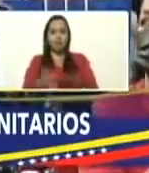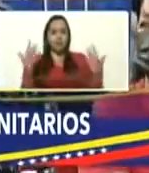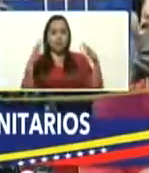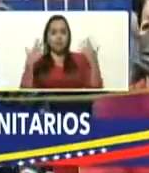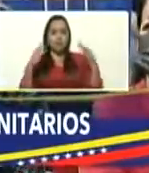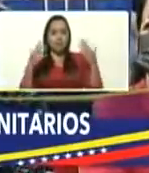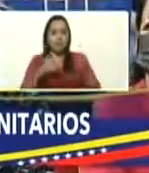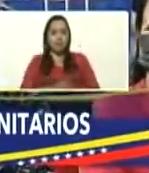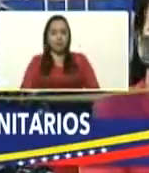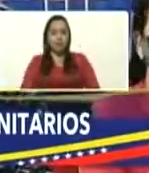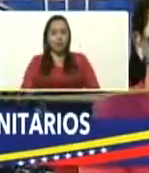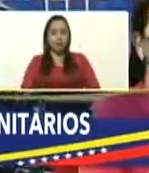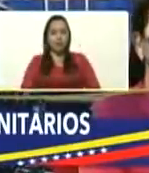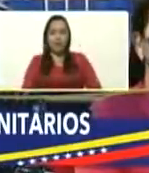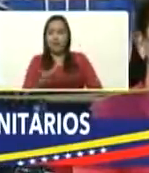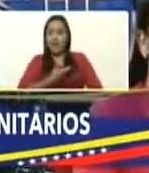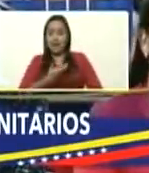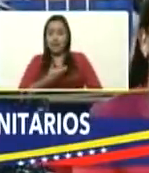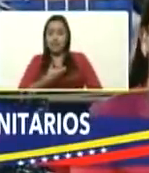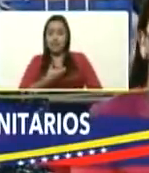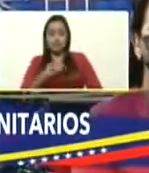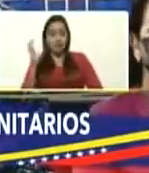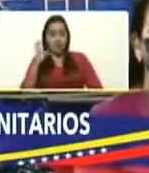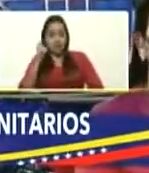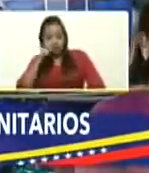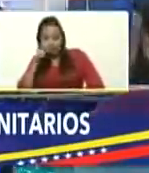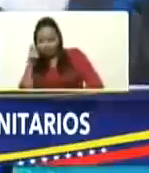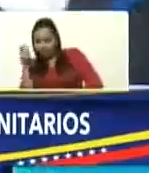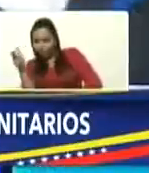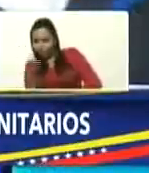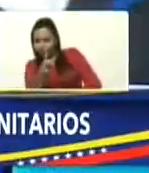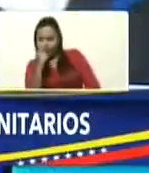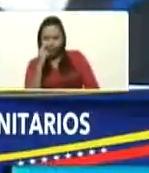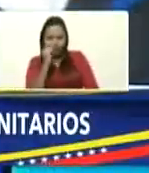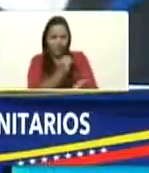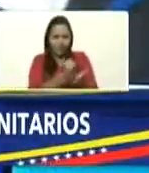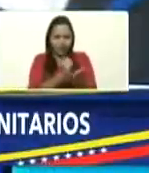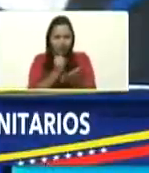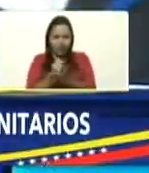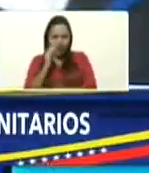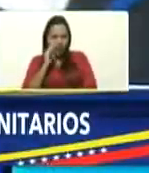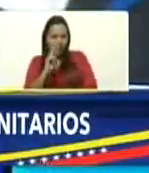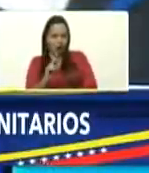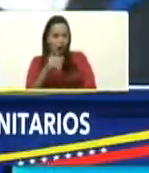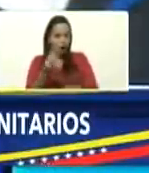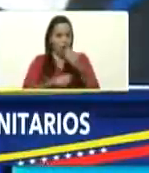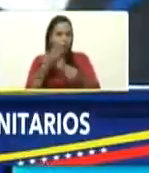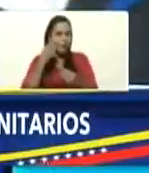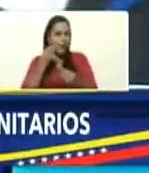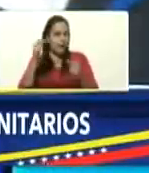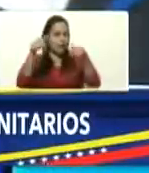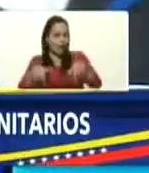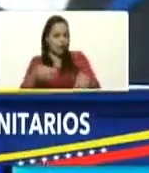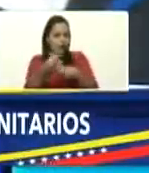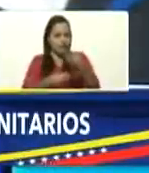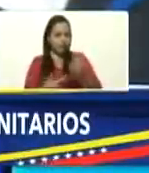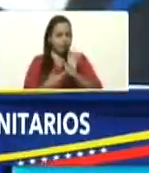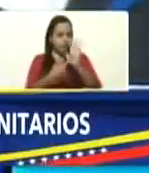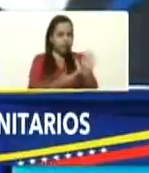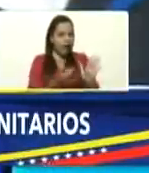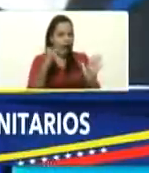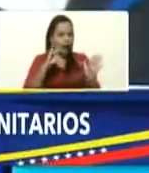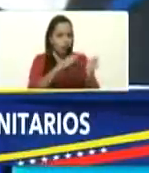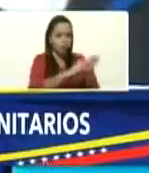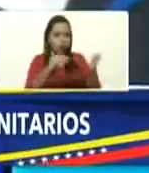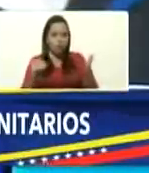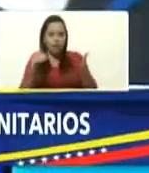Para que la alcaldesa de Caracas meta el ojo y vea a ver cuáles de las experiencias aquí presentes sirve